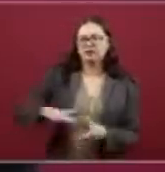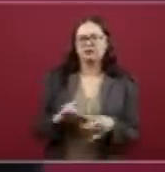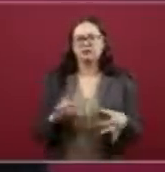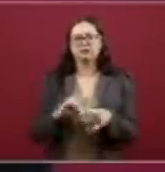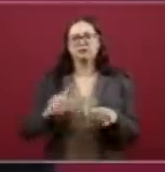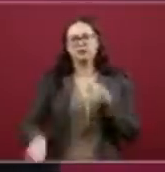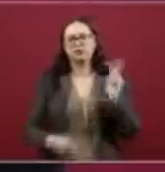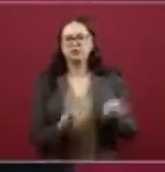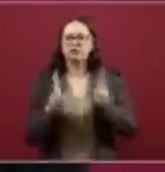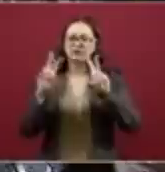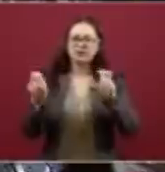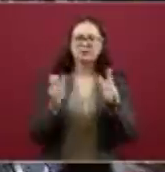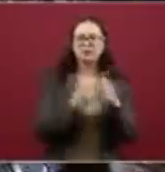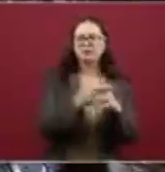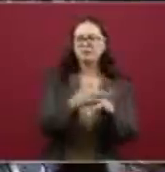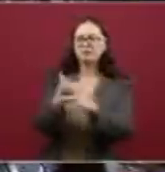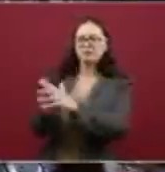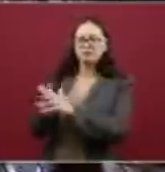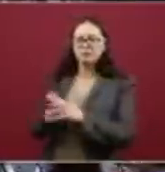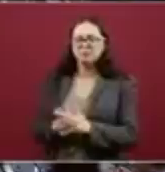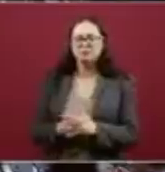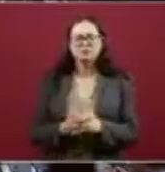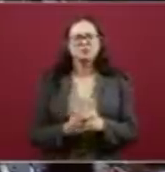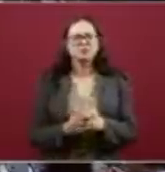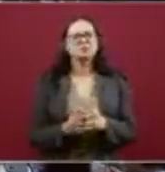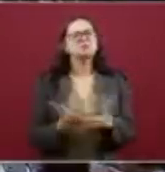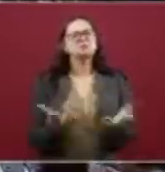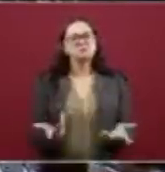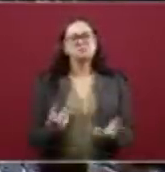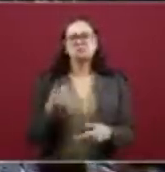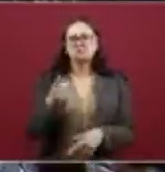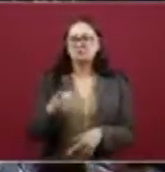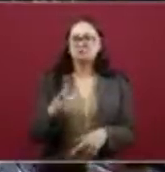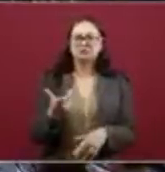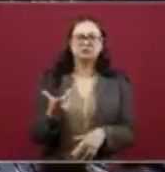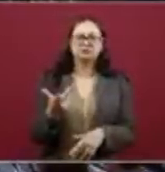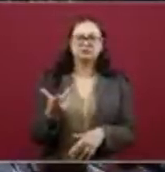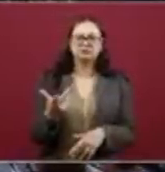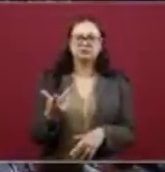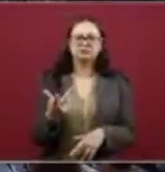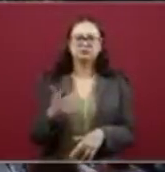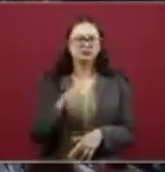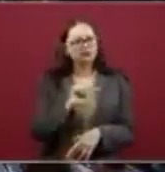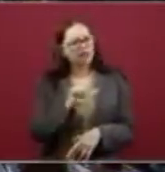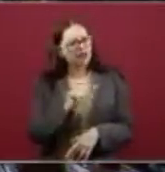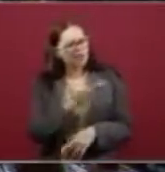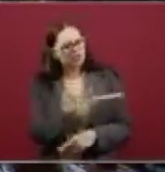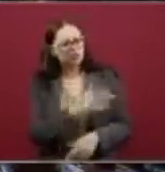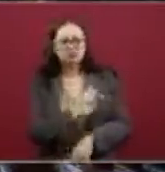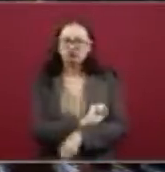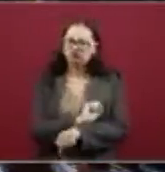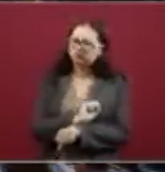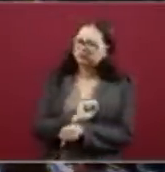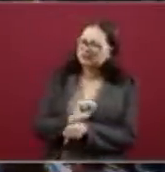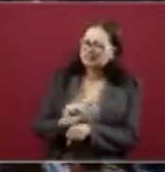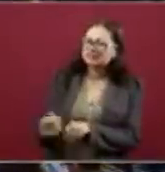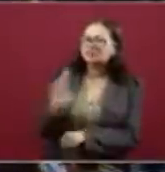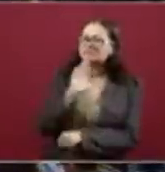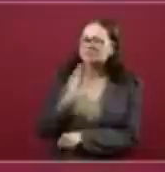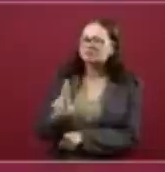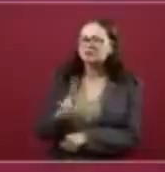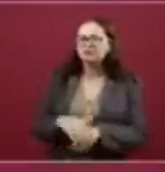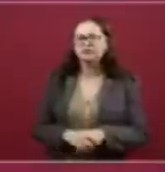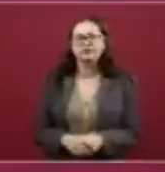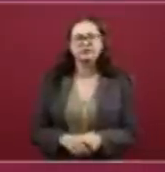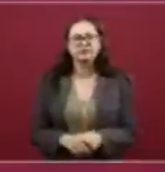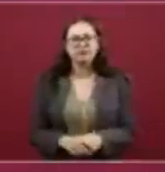que contestó con mucha sutileza Alejandro, o sea, ¿quiénes son